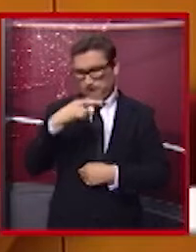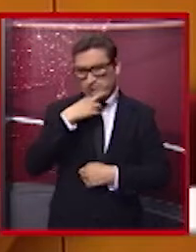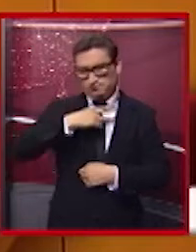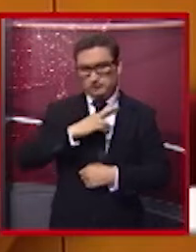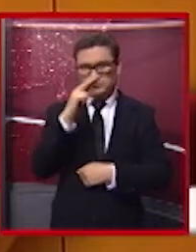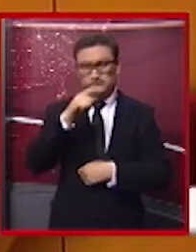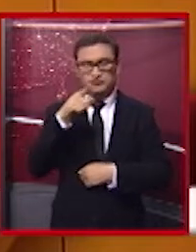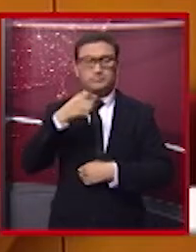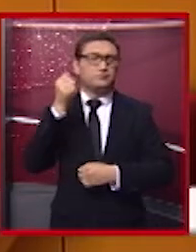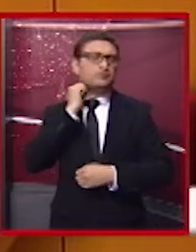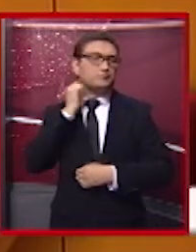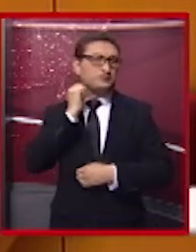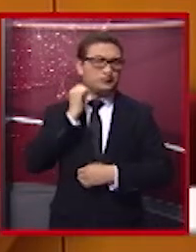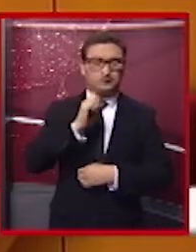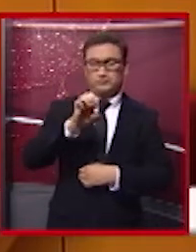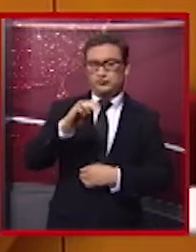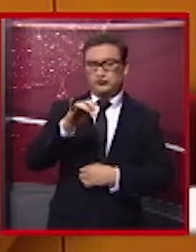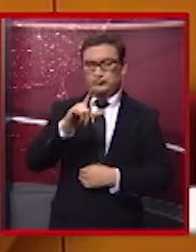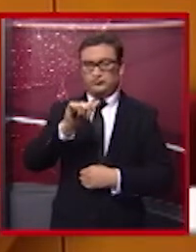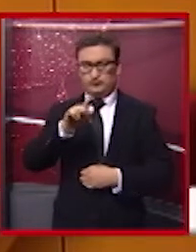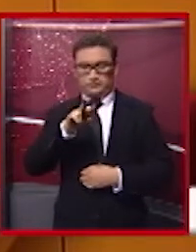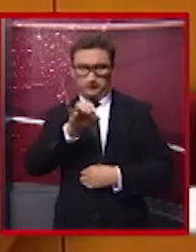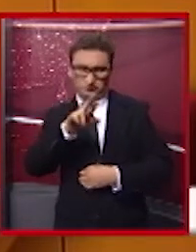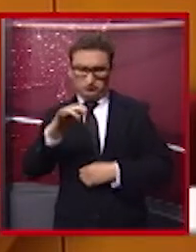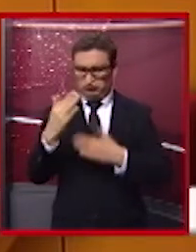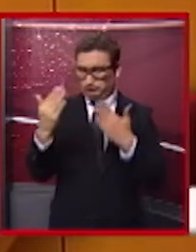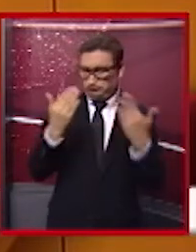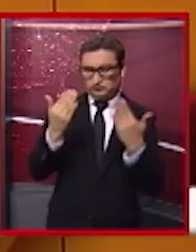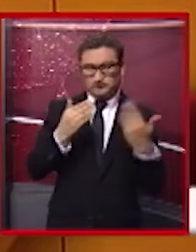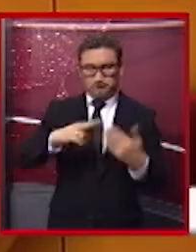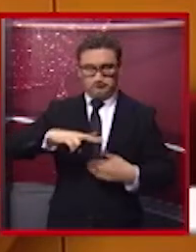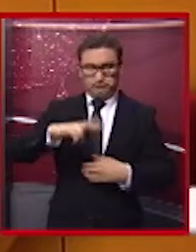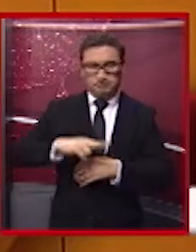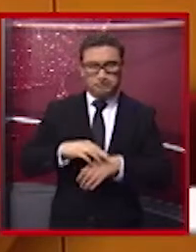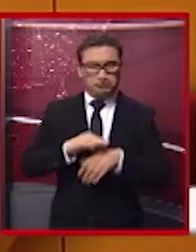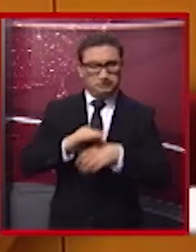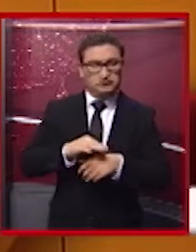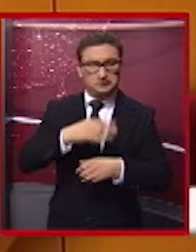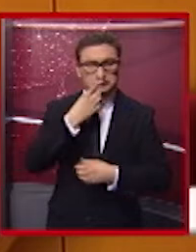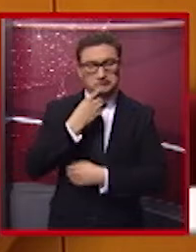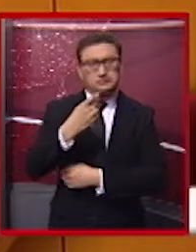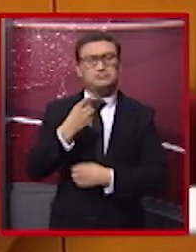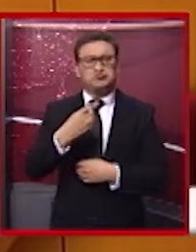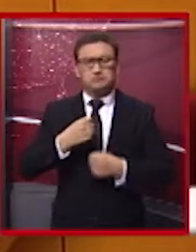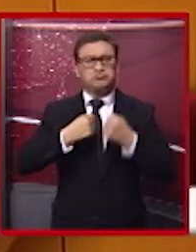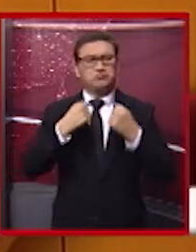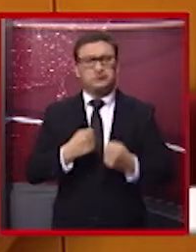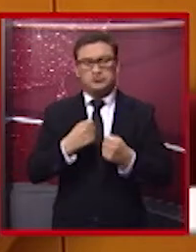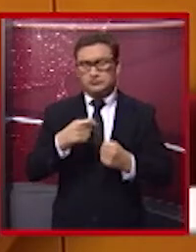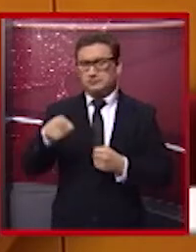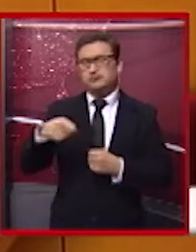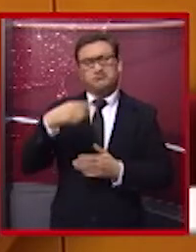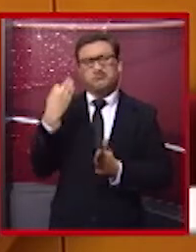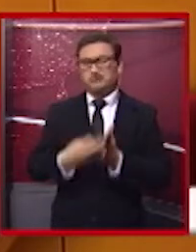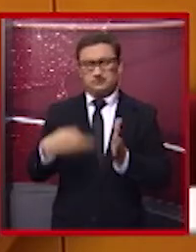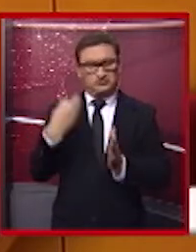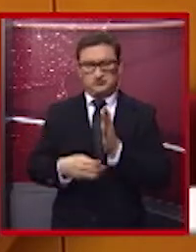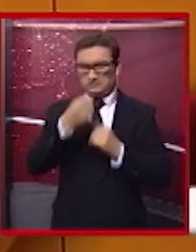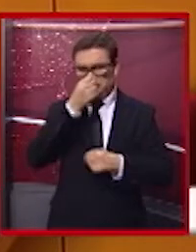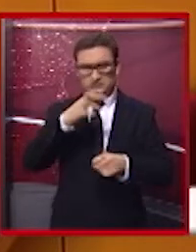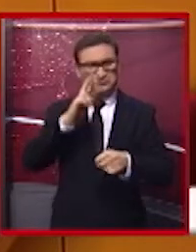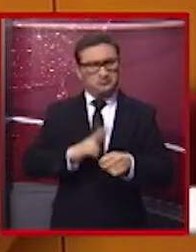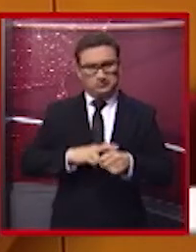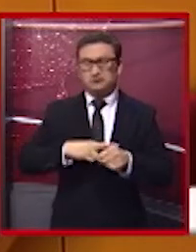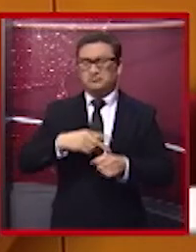Emilio Álvarez contrastó este objetivo con la realidad. Aseguró que esta dependencia le queda a deber mucho a México y a sus